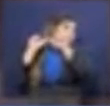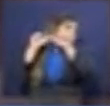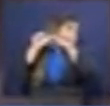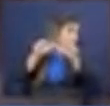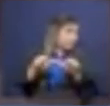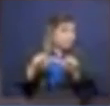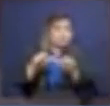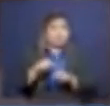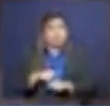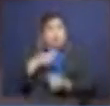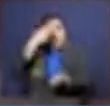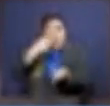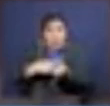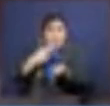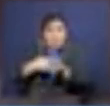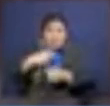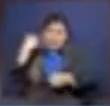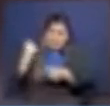los hospitales,